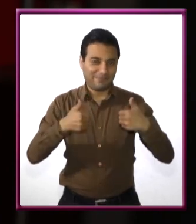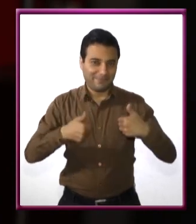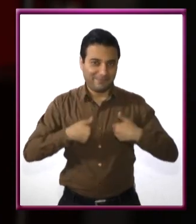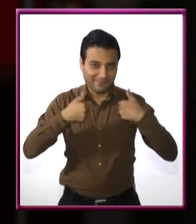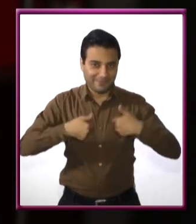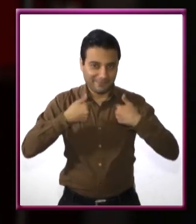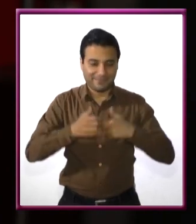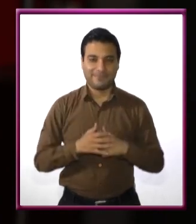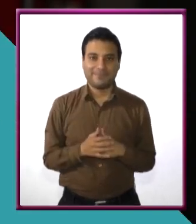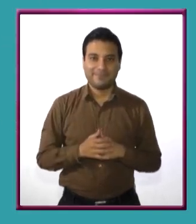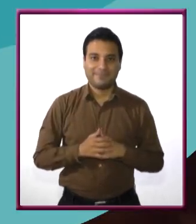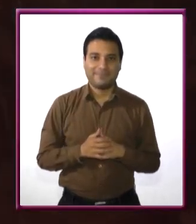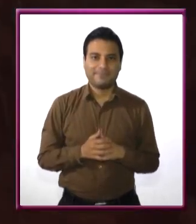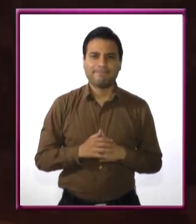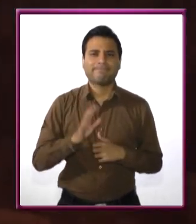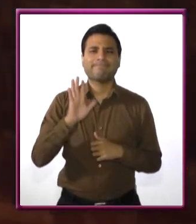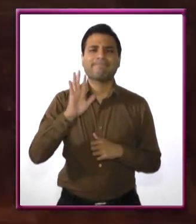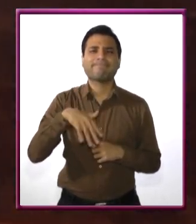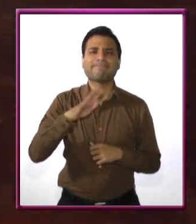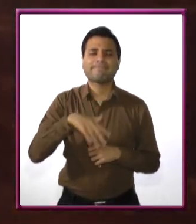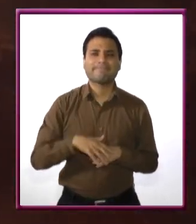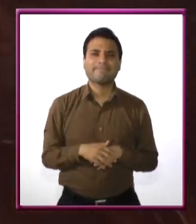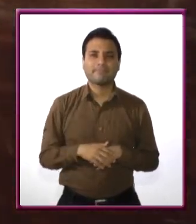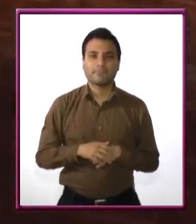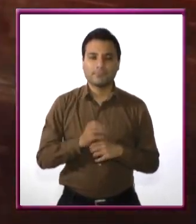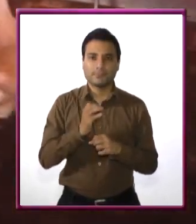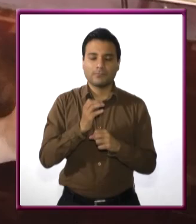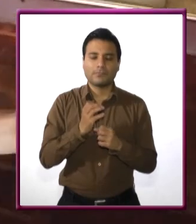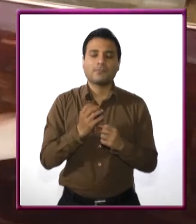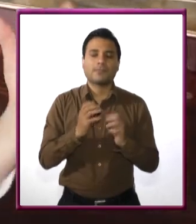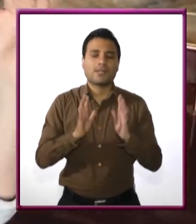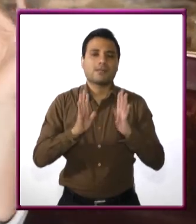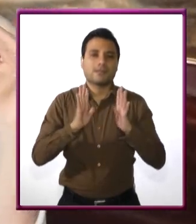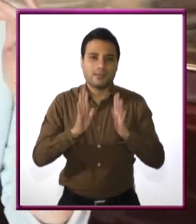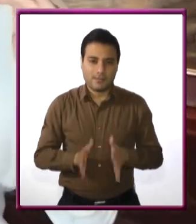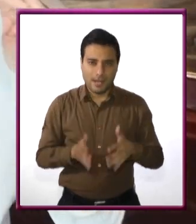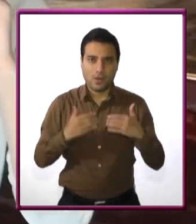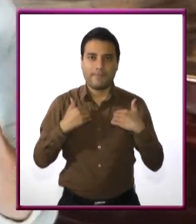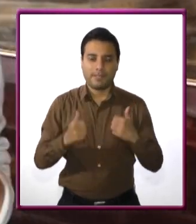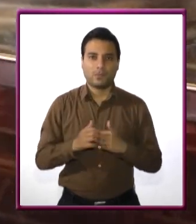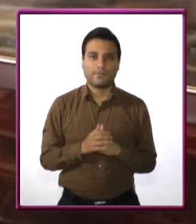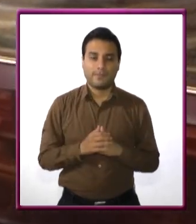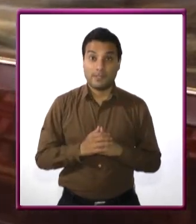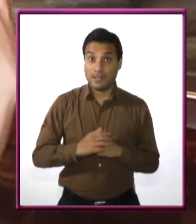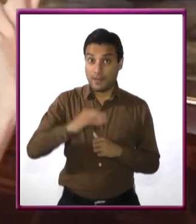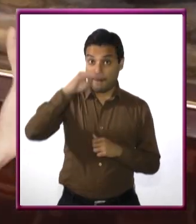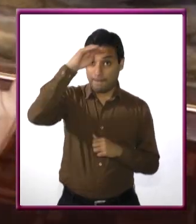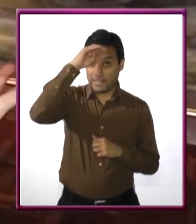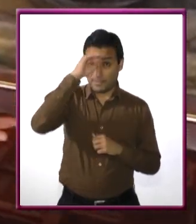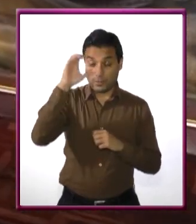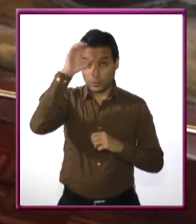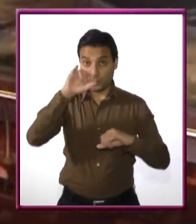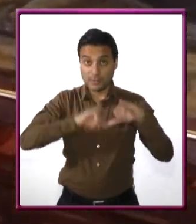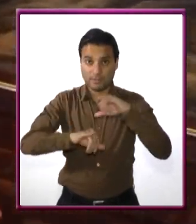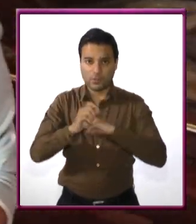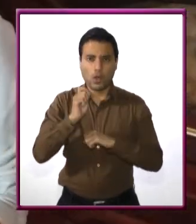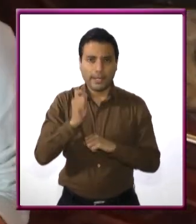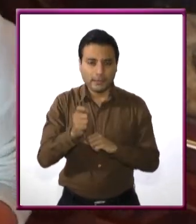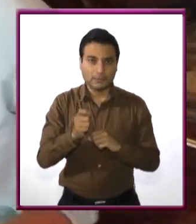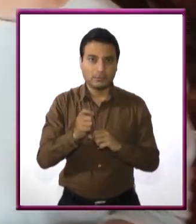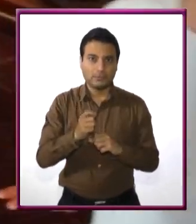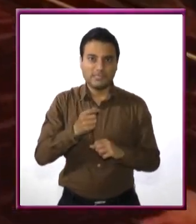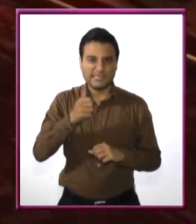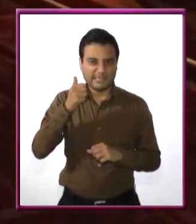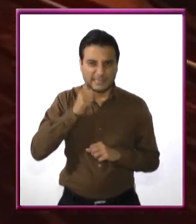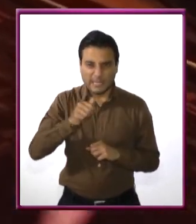es Jóvenes en TV. Ernesto, diríamos entonces que una parte importante del pensamiento científico es hacerse